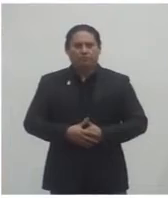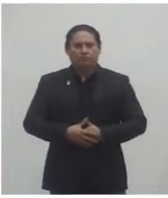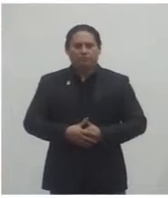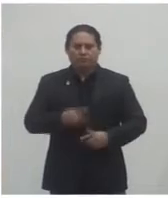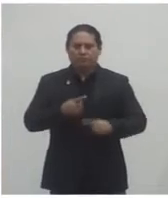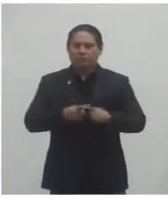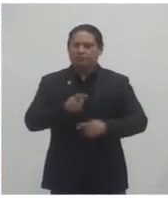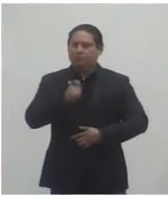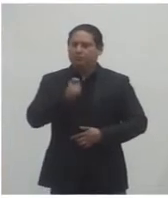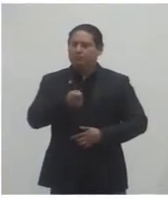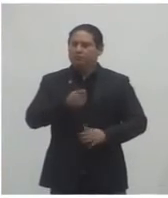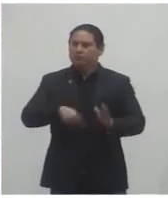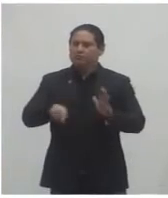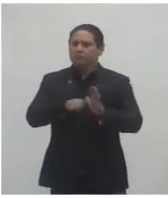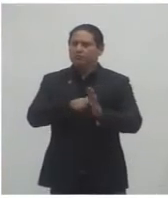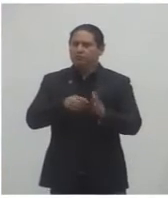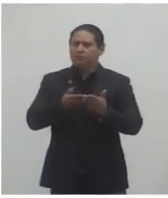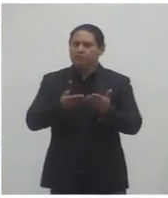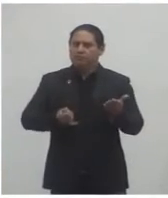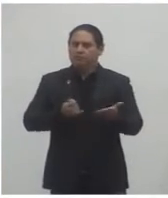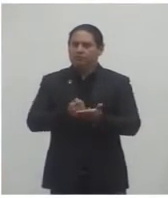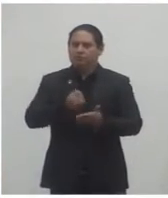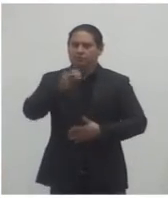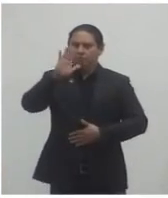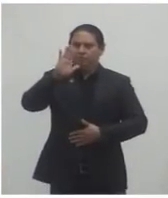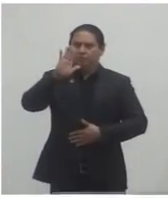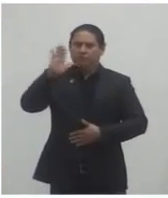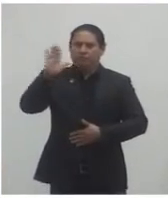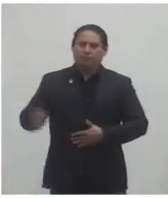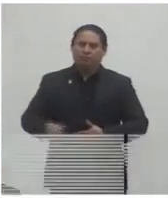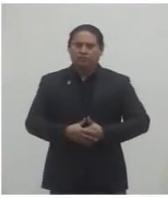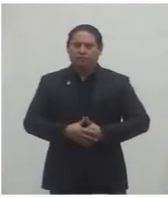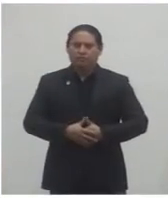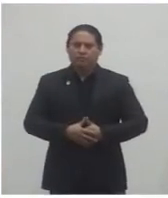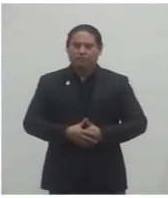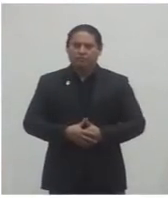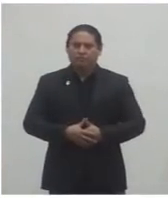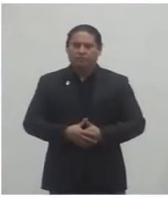Los que estén por la negativa, sírvanse manifestarlo levantando la mano.